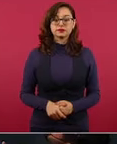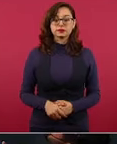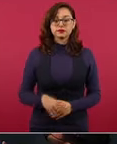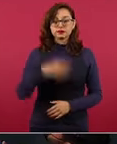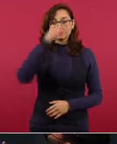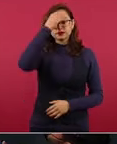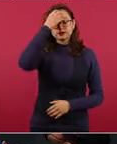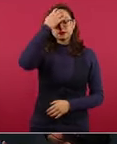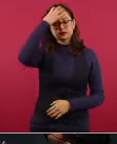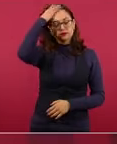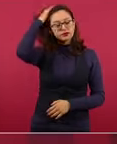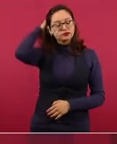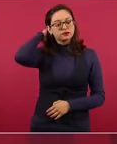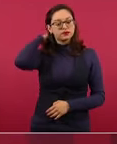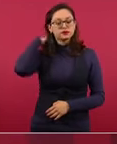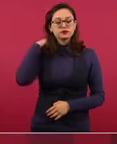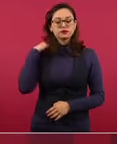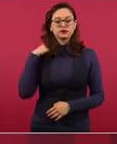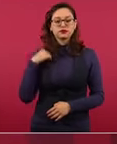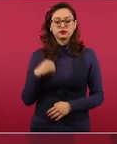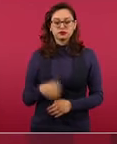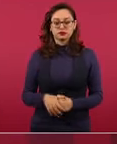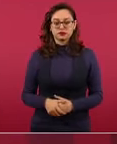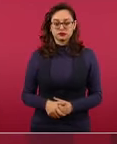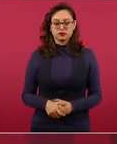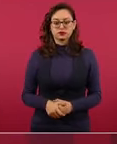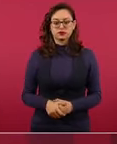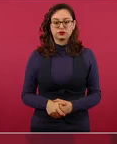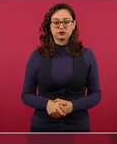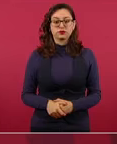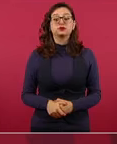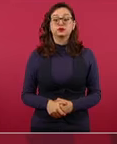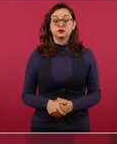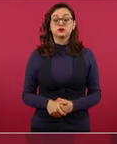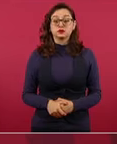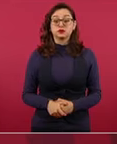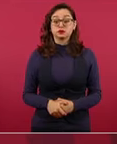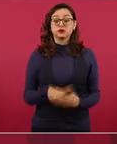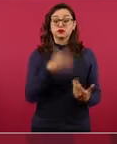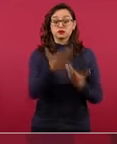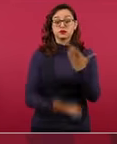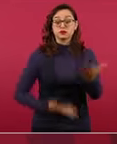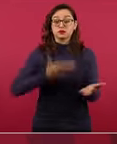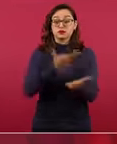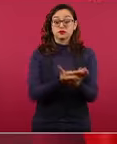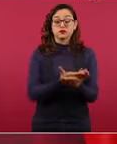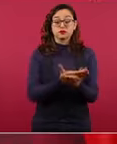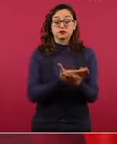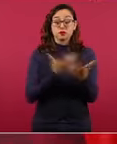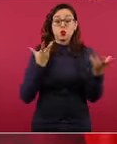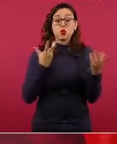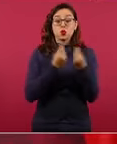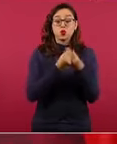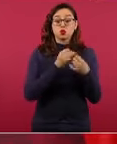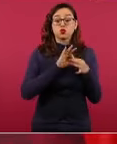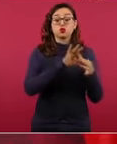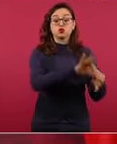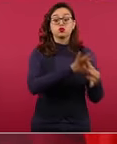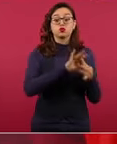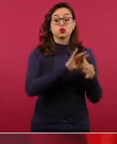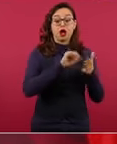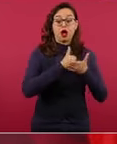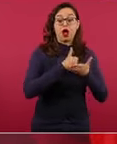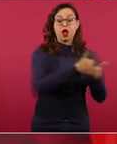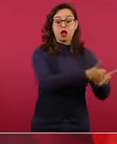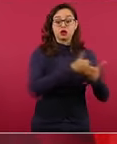ching eso lo vamos a plantear porque nos vamos a ayudar mutuamente porque esa